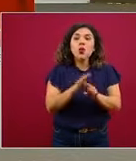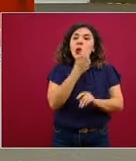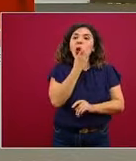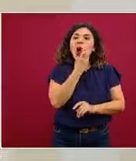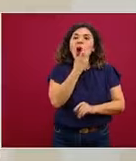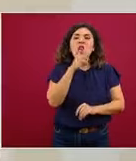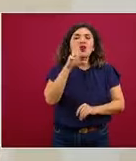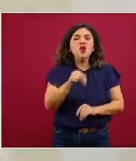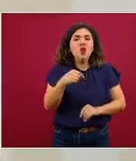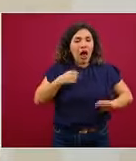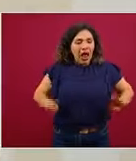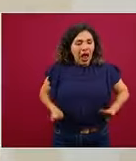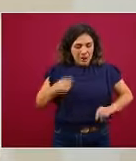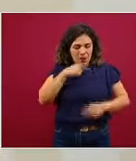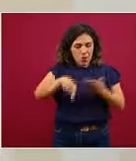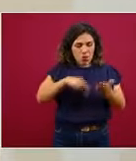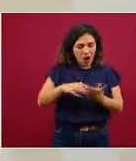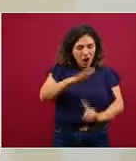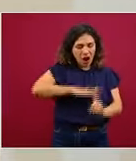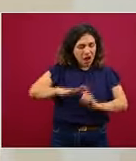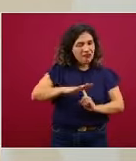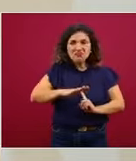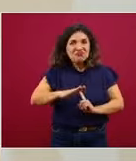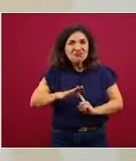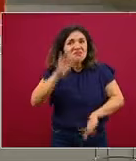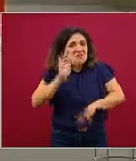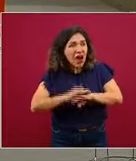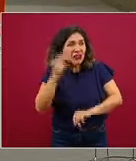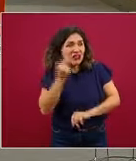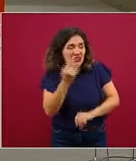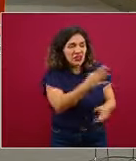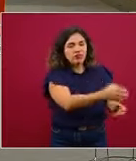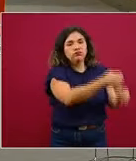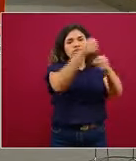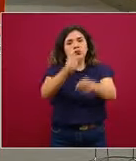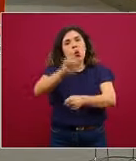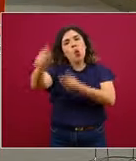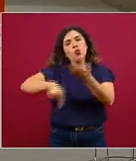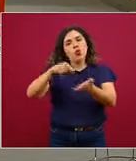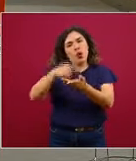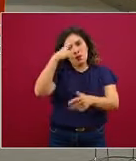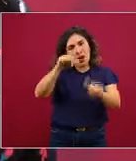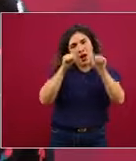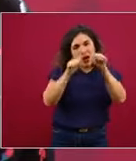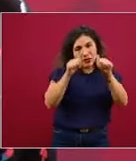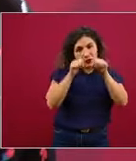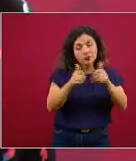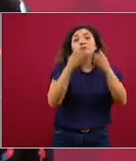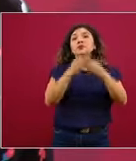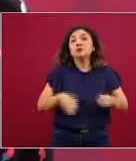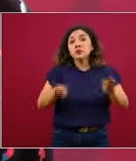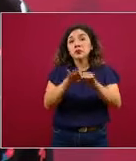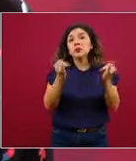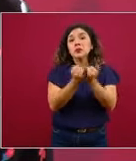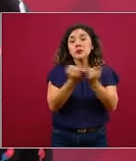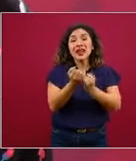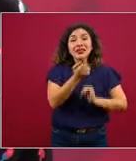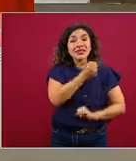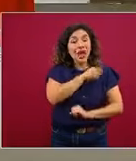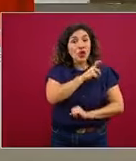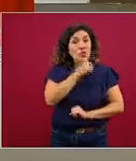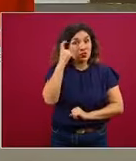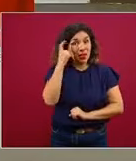que no sea suficiente con lo que hay al desarrollar dentro de los espacios laborales. Importante mencionar que la salud mental